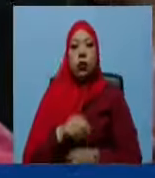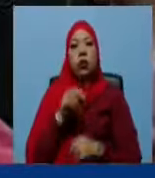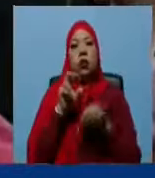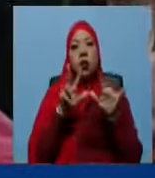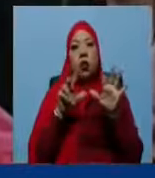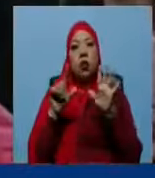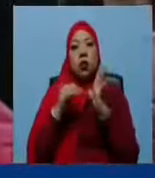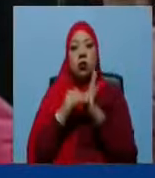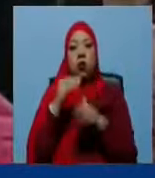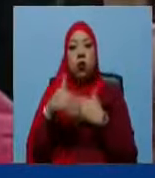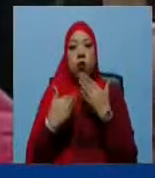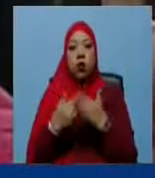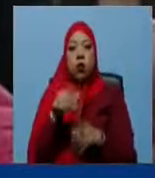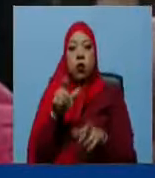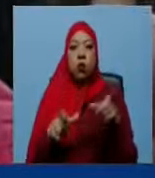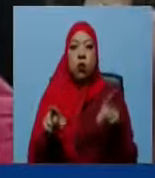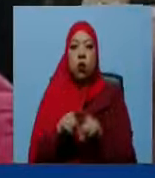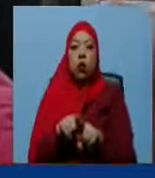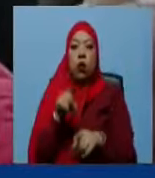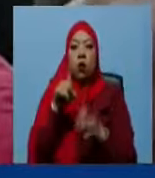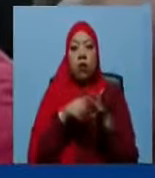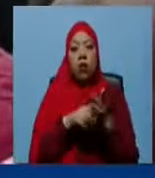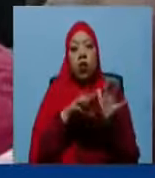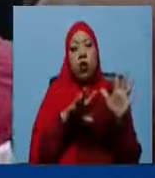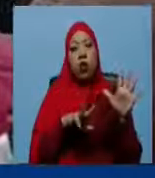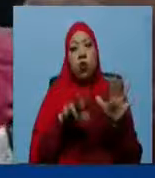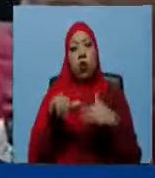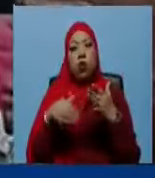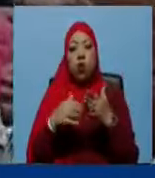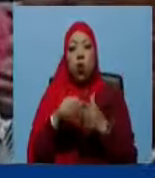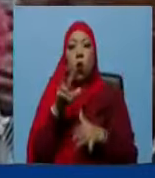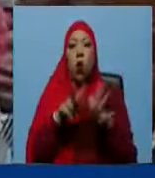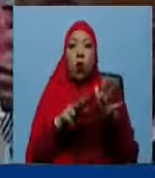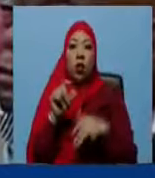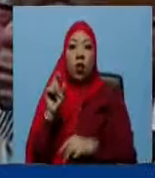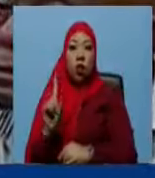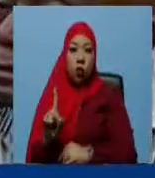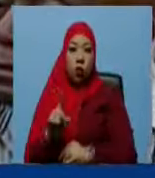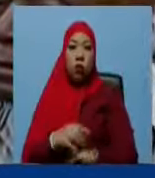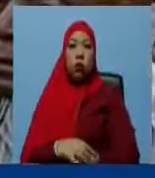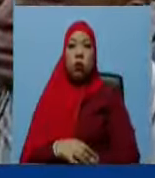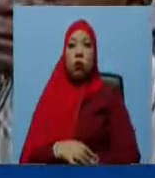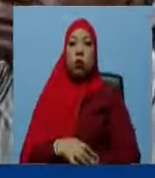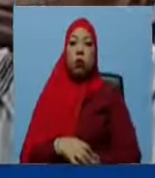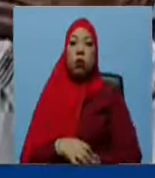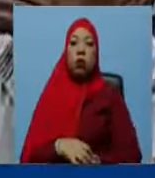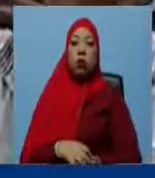86, 80, 81,